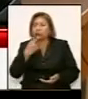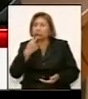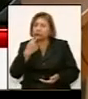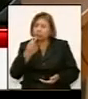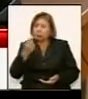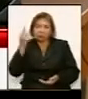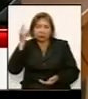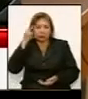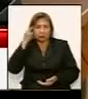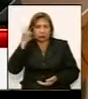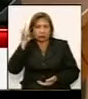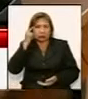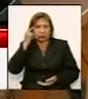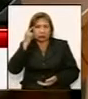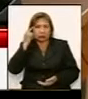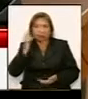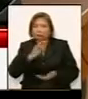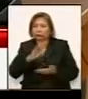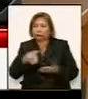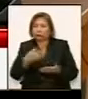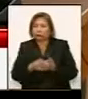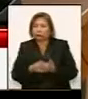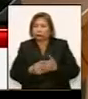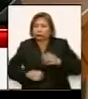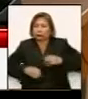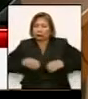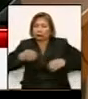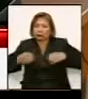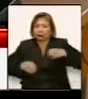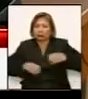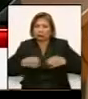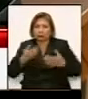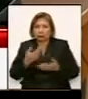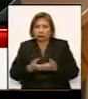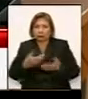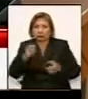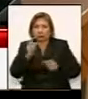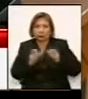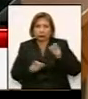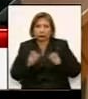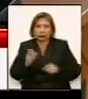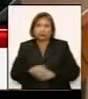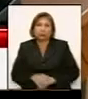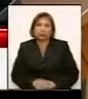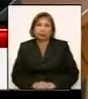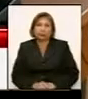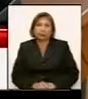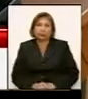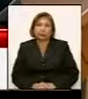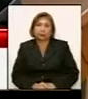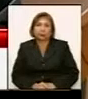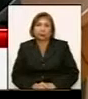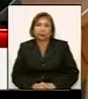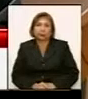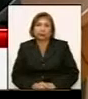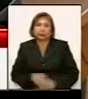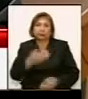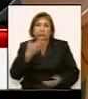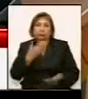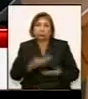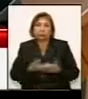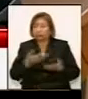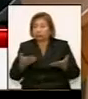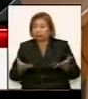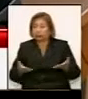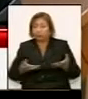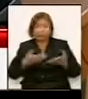pensar en todas las consecuencias a nivel emocional de las personas bueno entonces yo le planteamos un poco